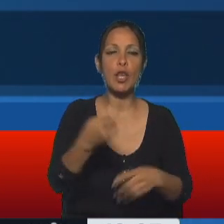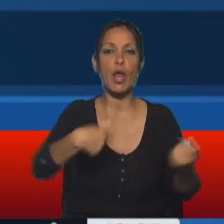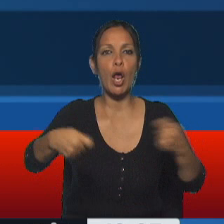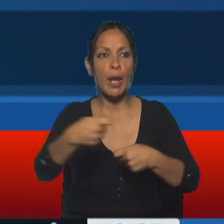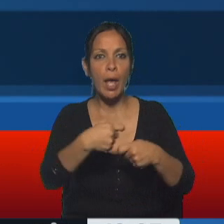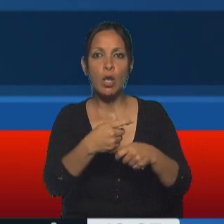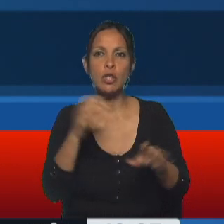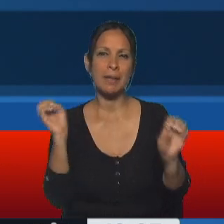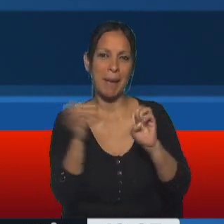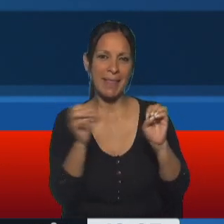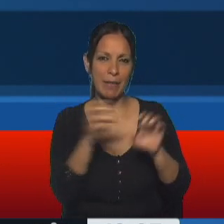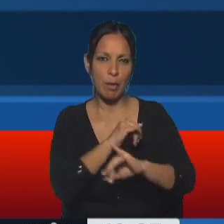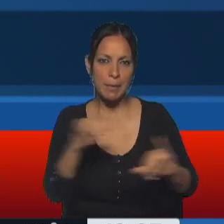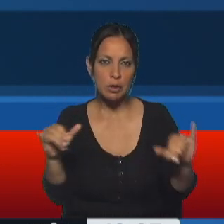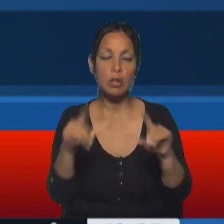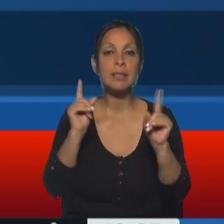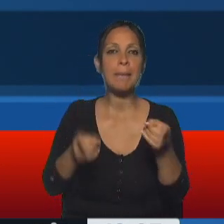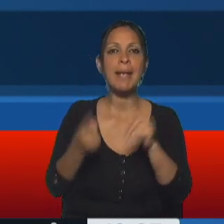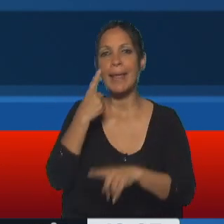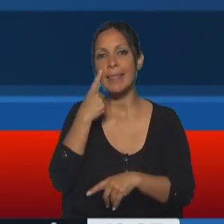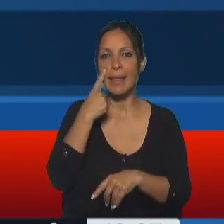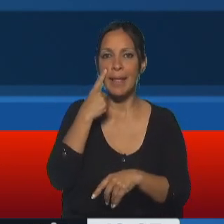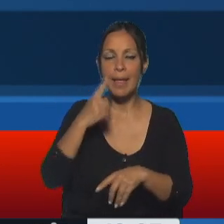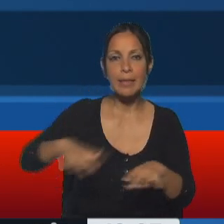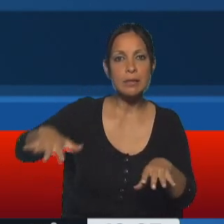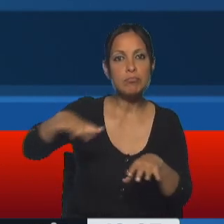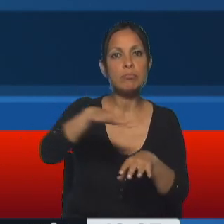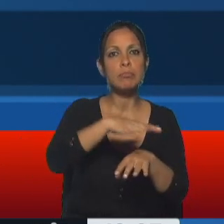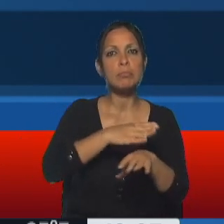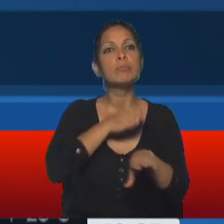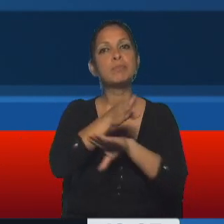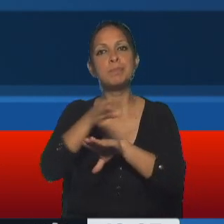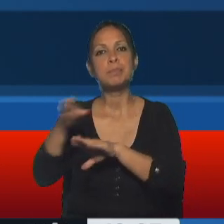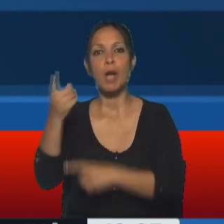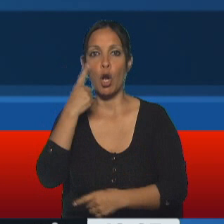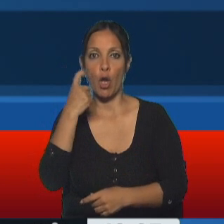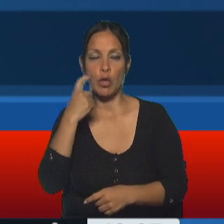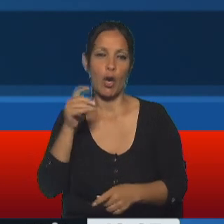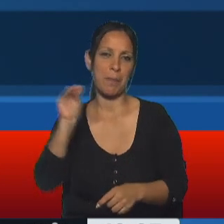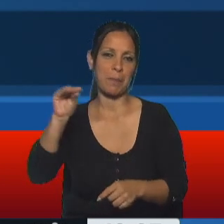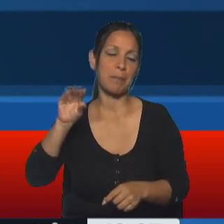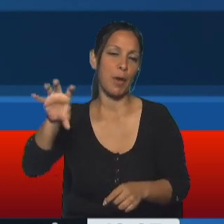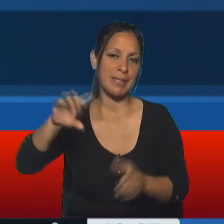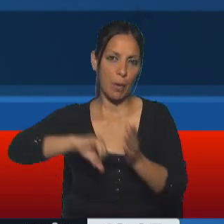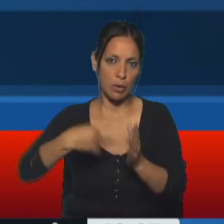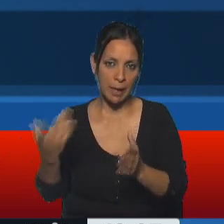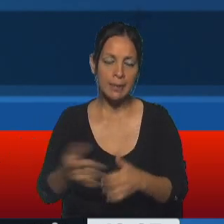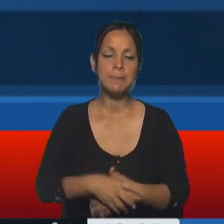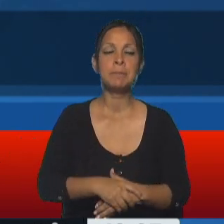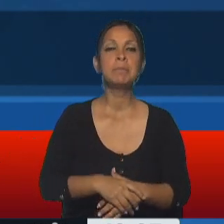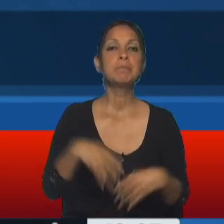relevaron. Y todos los intendentes salieron a hacer control en el Gran Buenos Aires y estamos